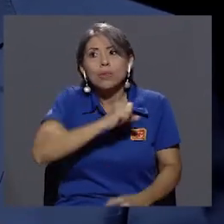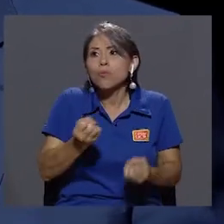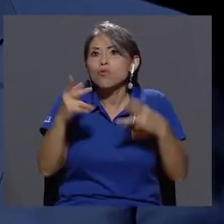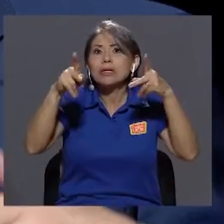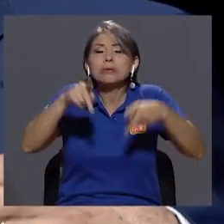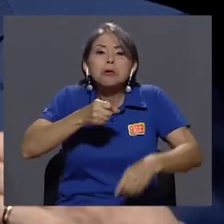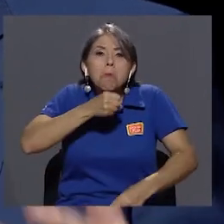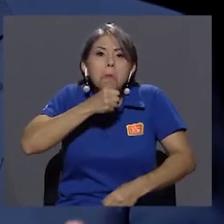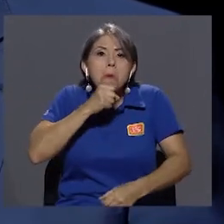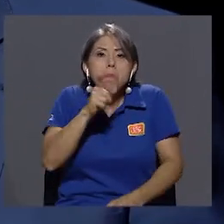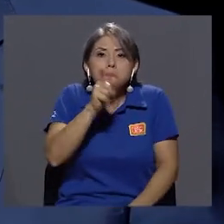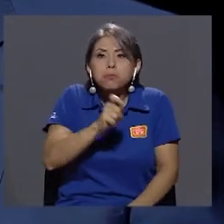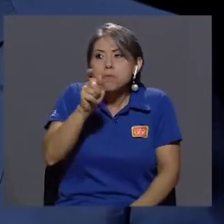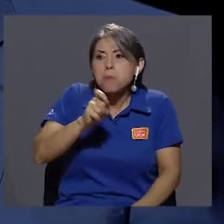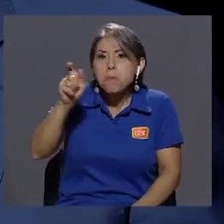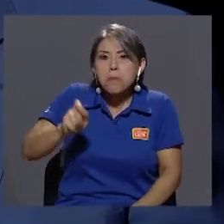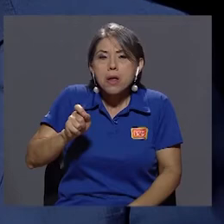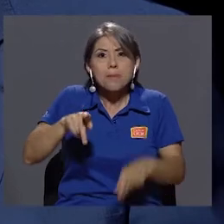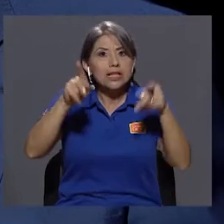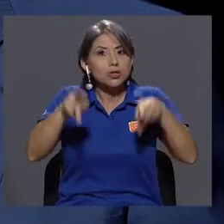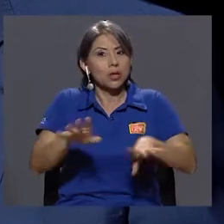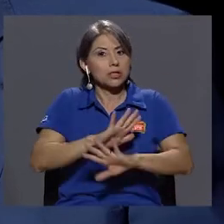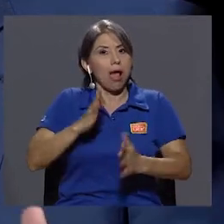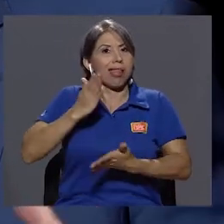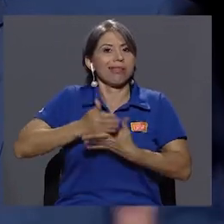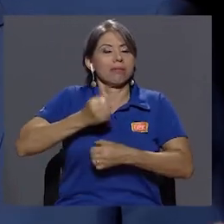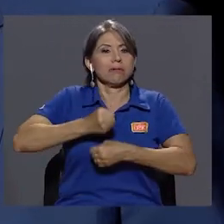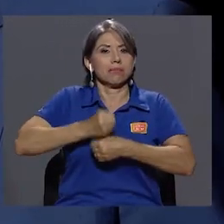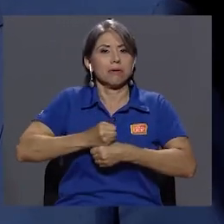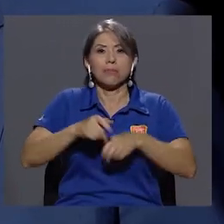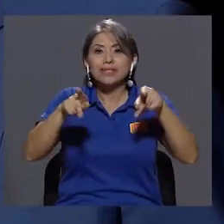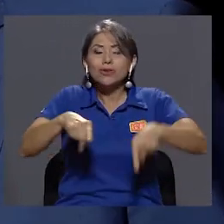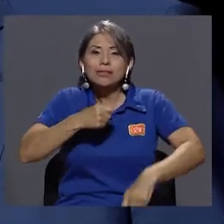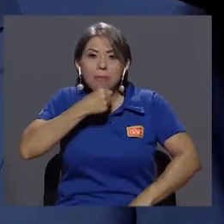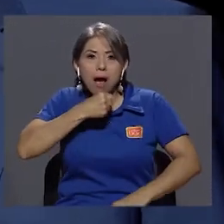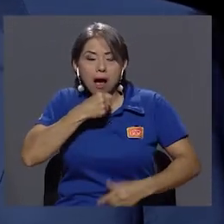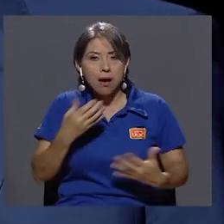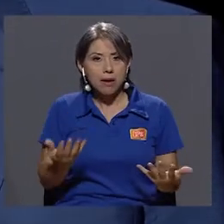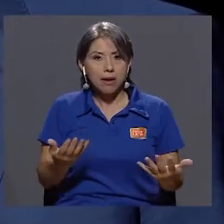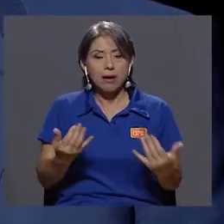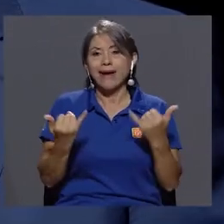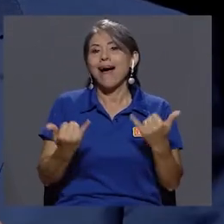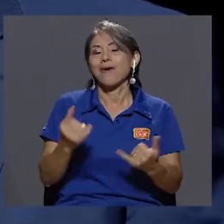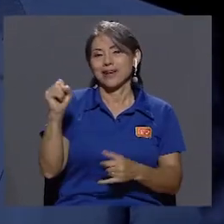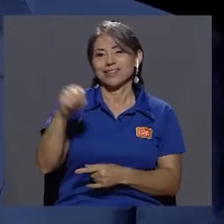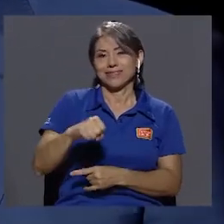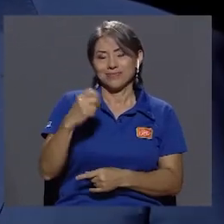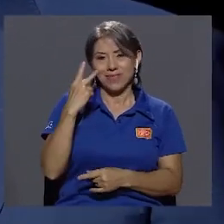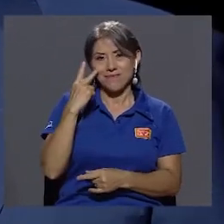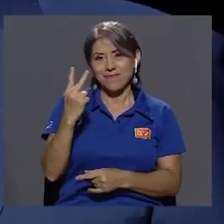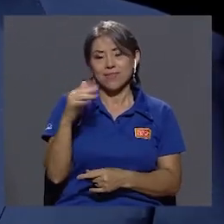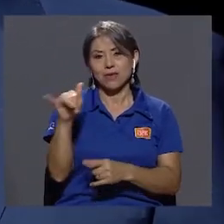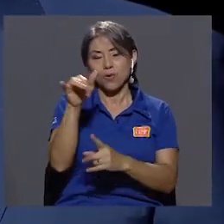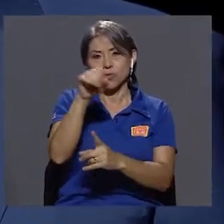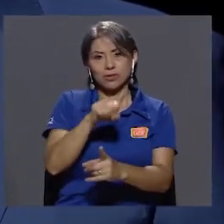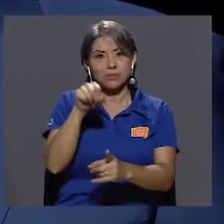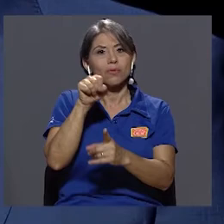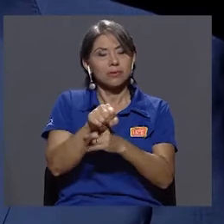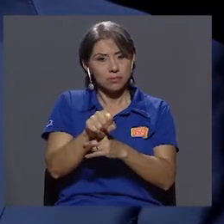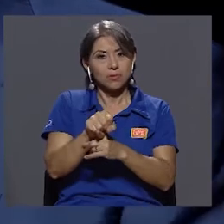pensionados y hay tantas personas jubiladas y que son personas mayores entonces ahora sí ven como una situación